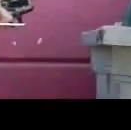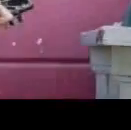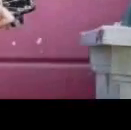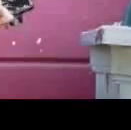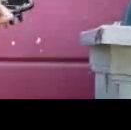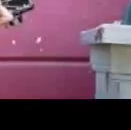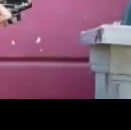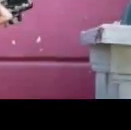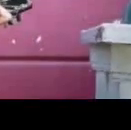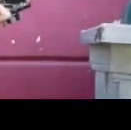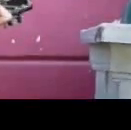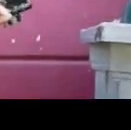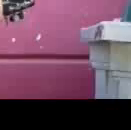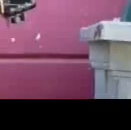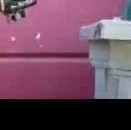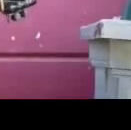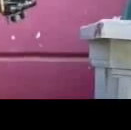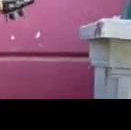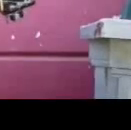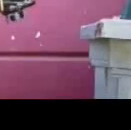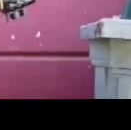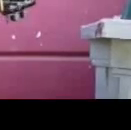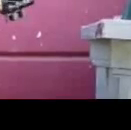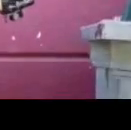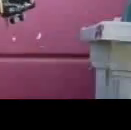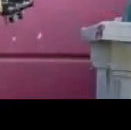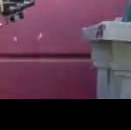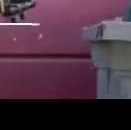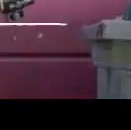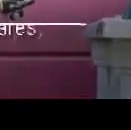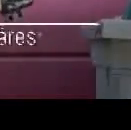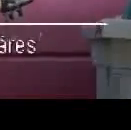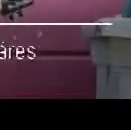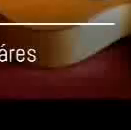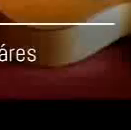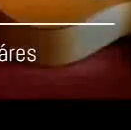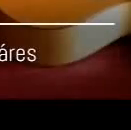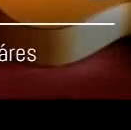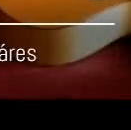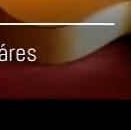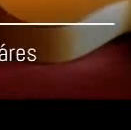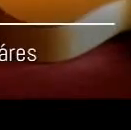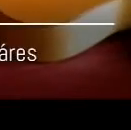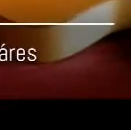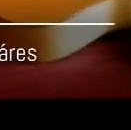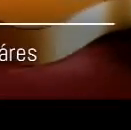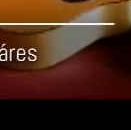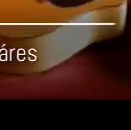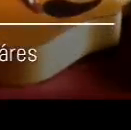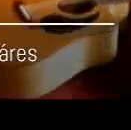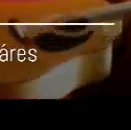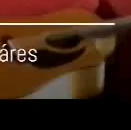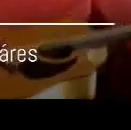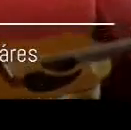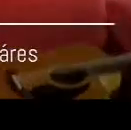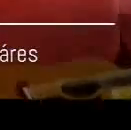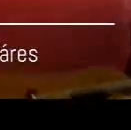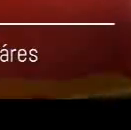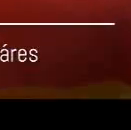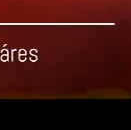quieres es difícil llevar un piano a una fogata principalmente me parece que la guitarra desde el instrumento